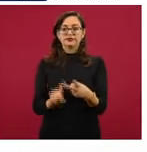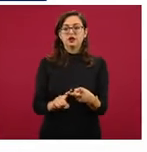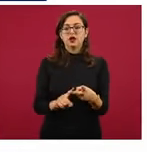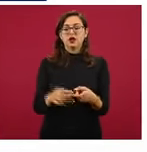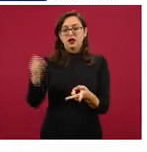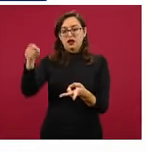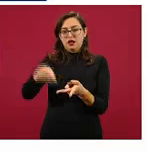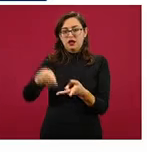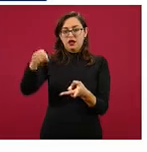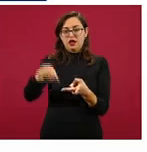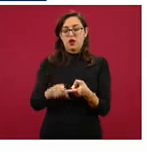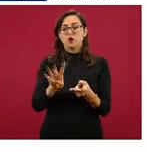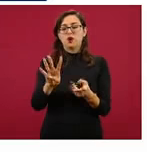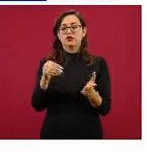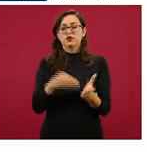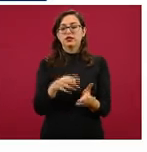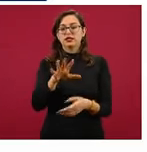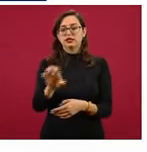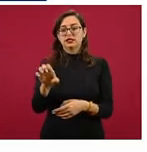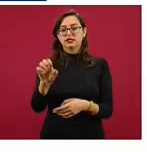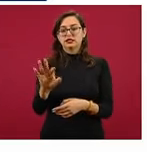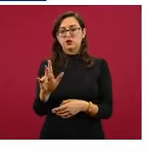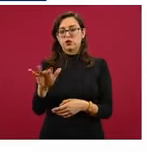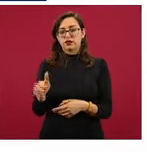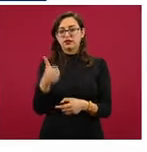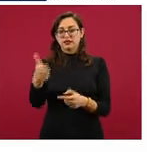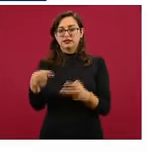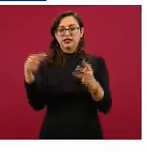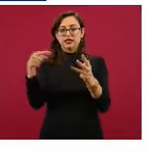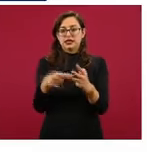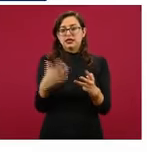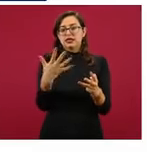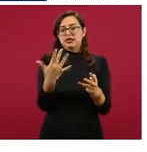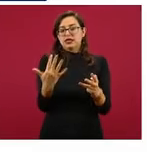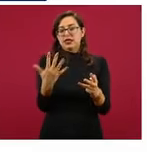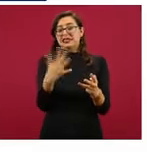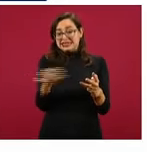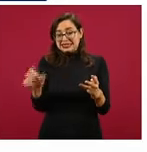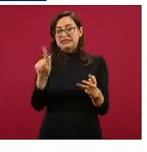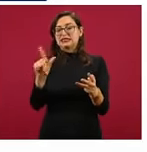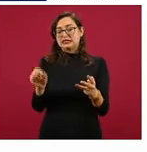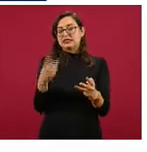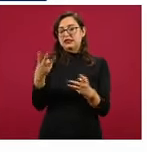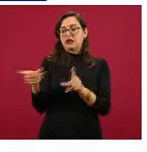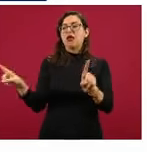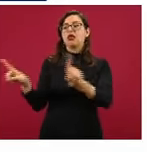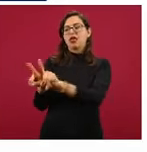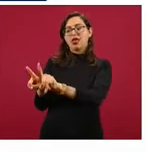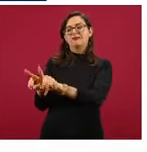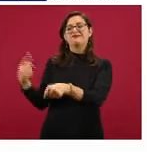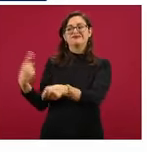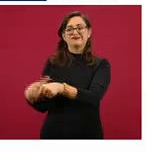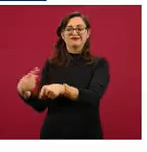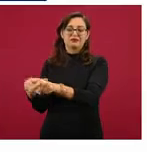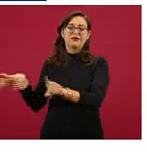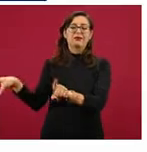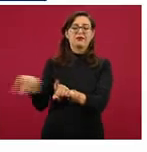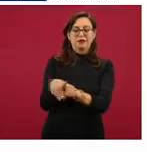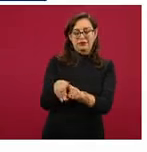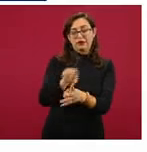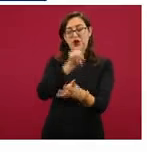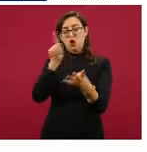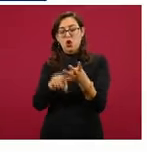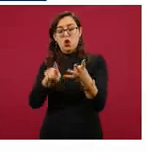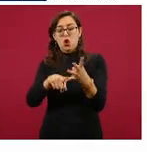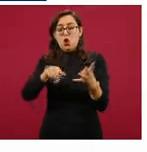4,556 por prueba antigénica, 573 por asociación epidemiológica y 11 por dictaminación.